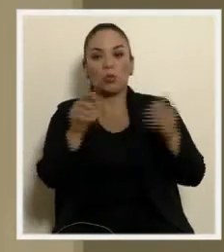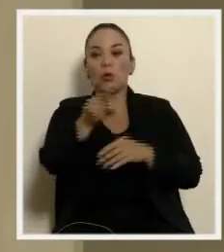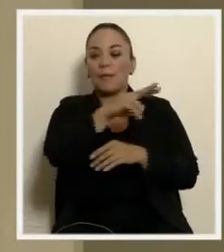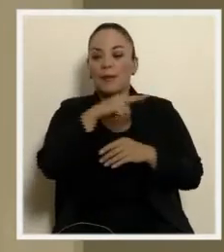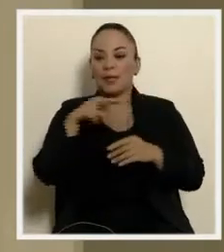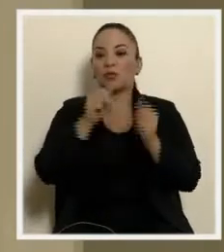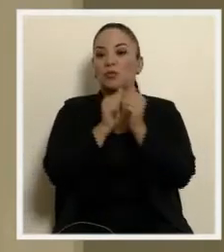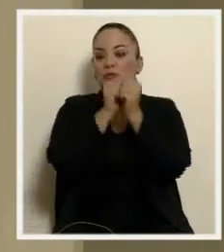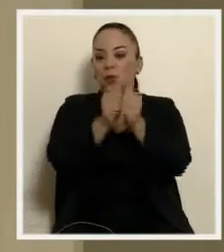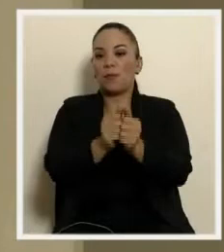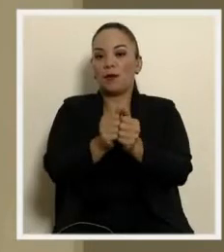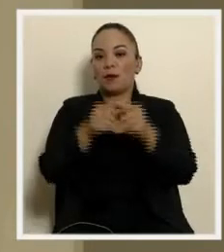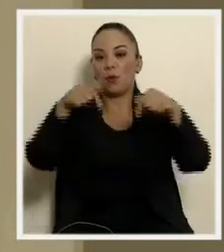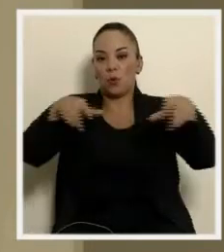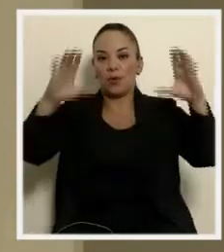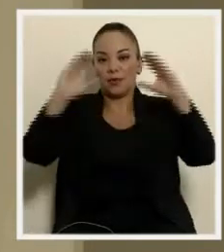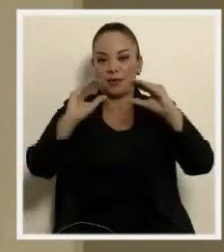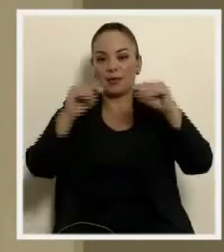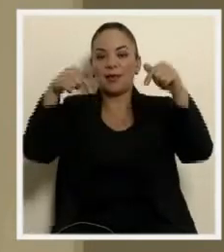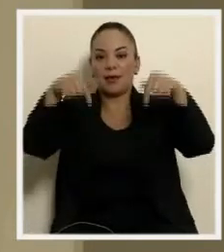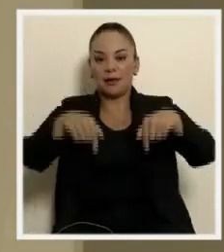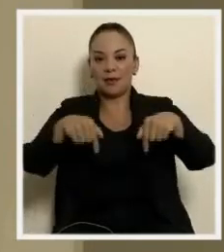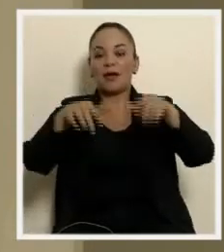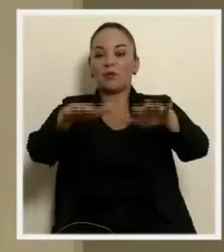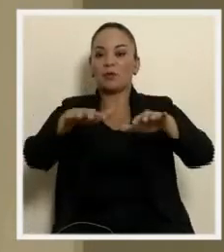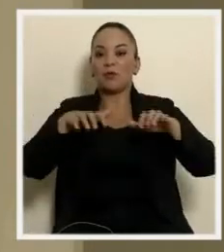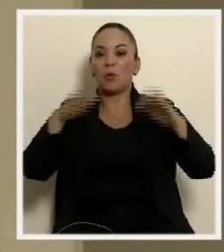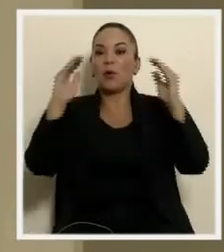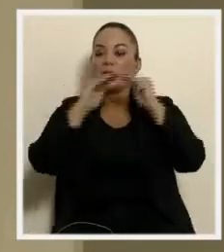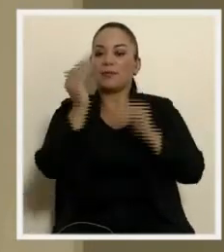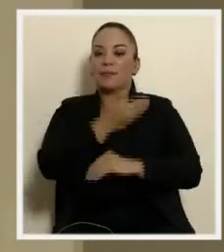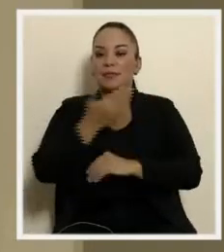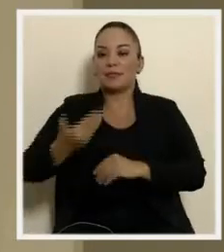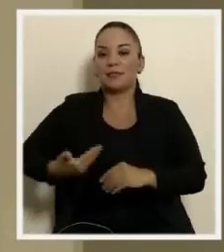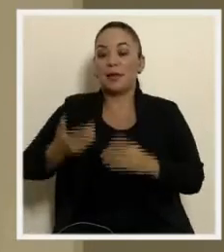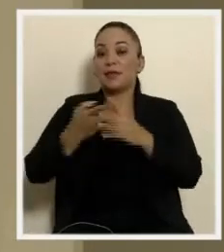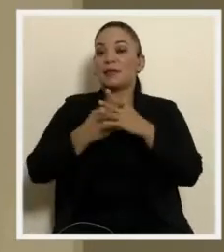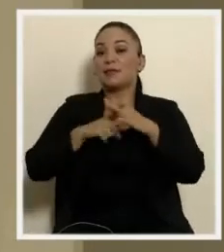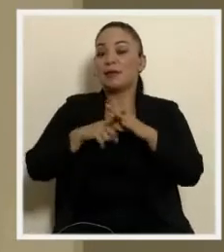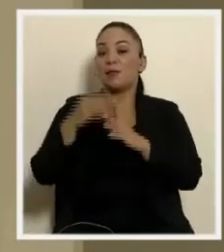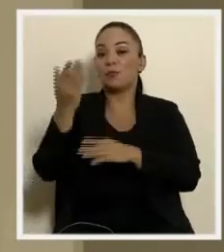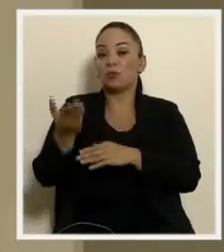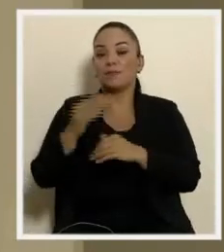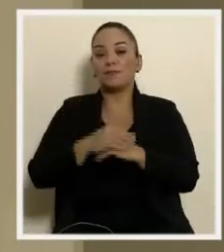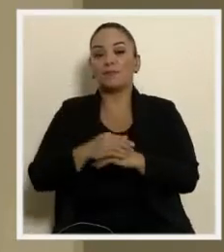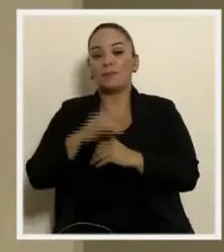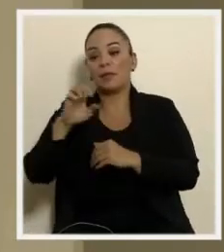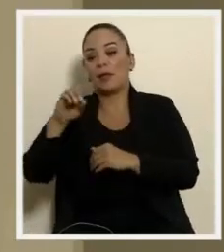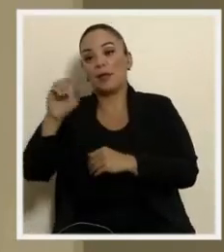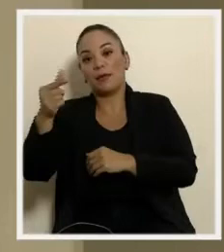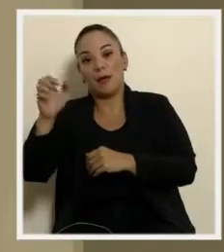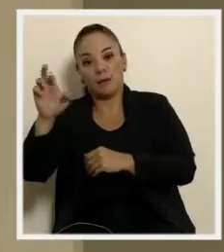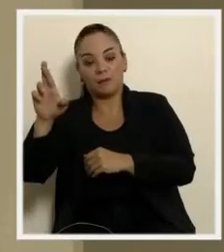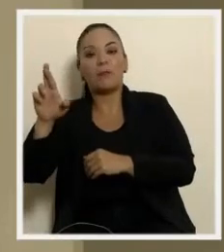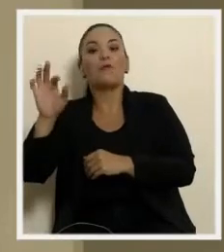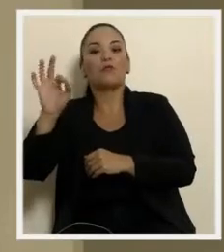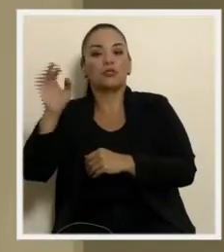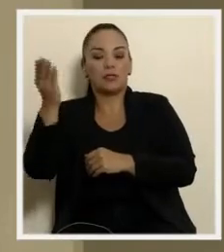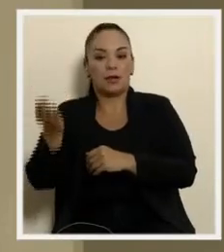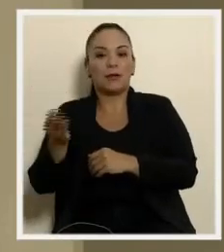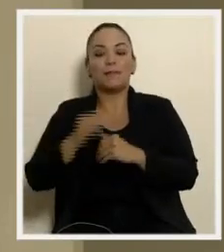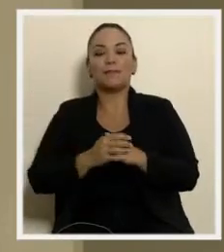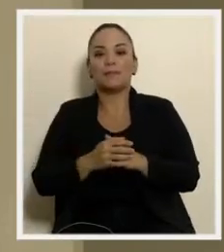colegas que nos acompañan esta tarde aquí en el auditorio de Casa Presidencial. Iniciamos con don Edgar Fonseca del